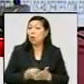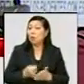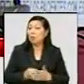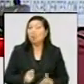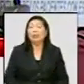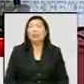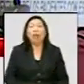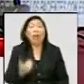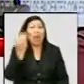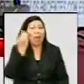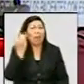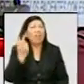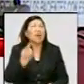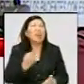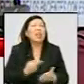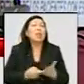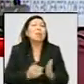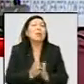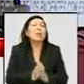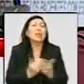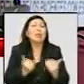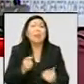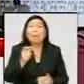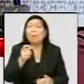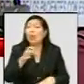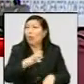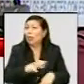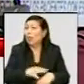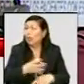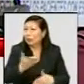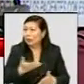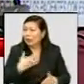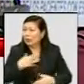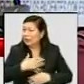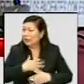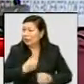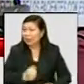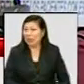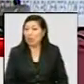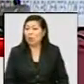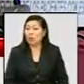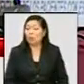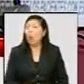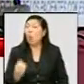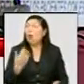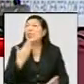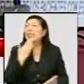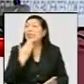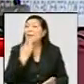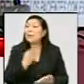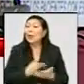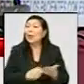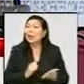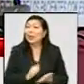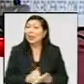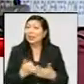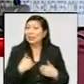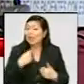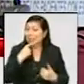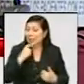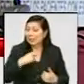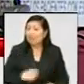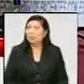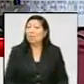implantes obsoletos? ¿En qué beneficia esto a los pacientes? Si es salud o a quién, porque los implantes que